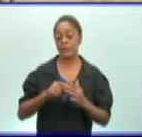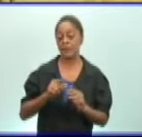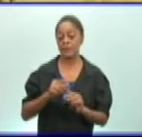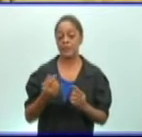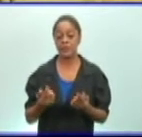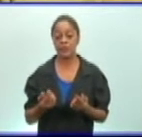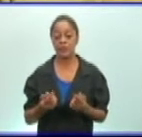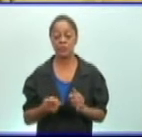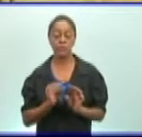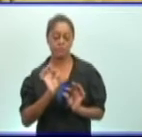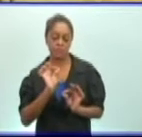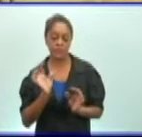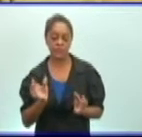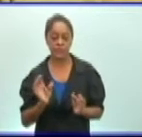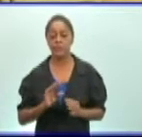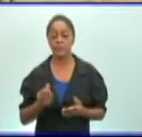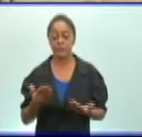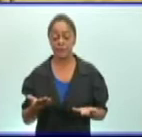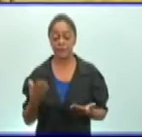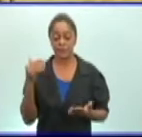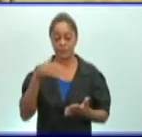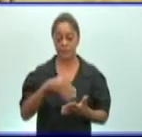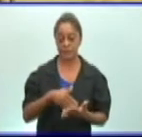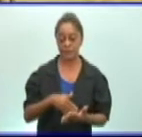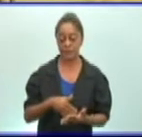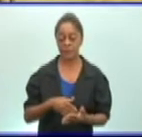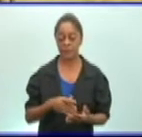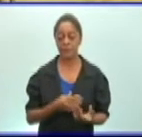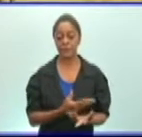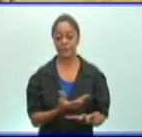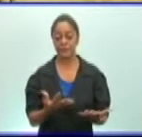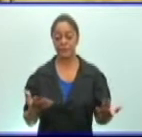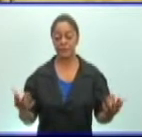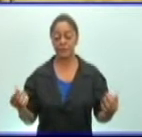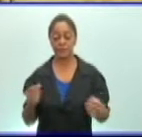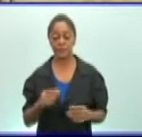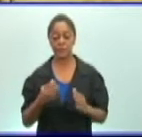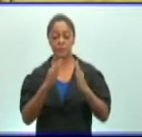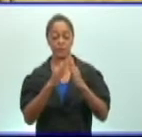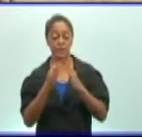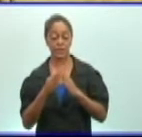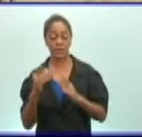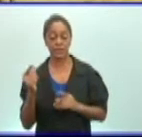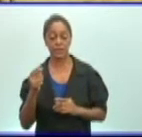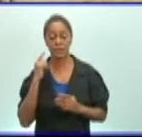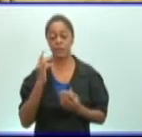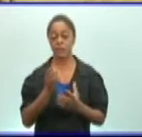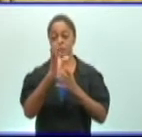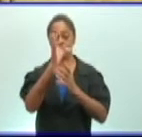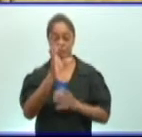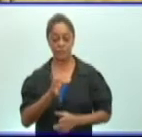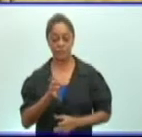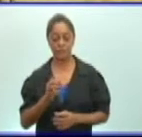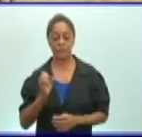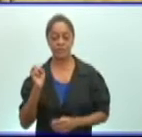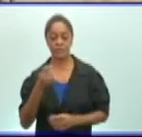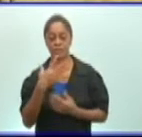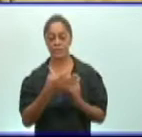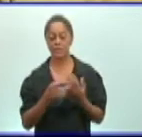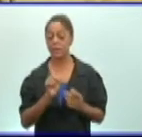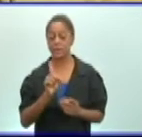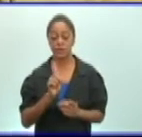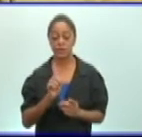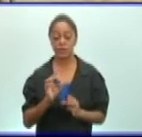algún detalle. Sin embargo, cuando llegábamos al patio de una casa griega y veíamos una estatua y le decíamos sincera, quería decir